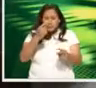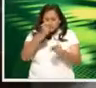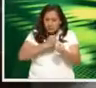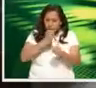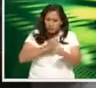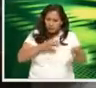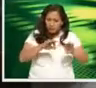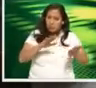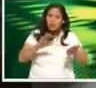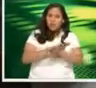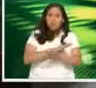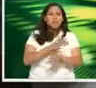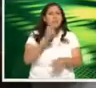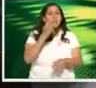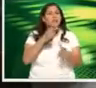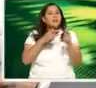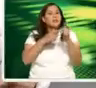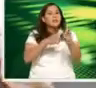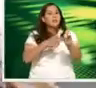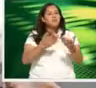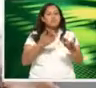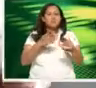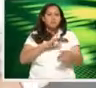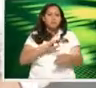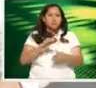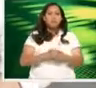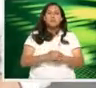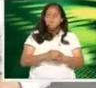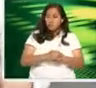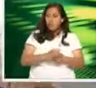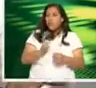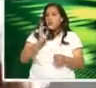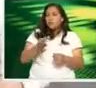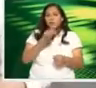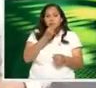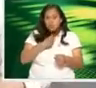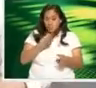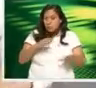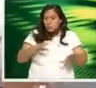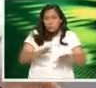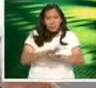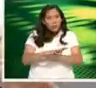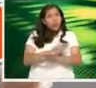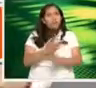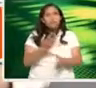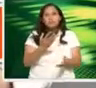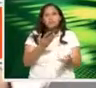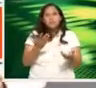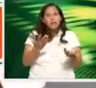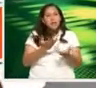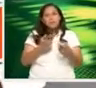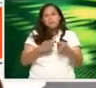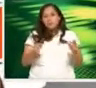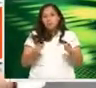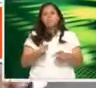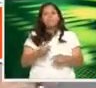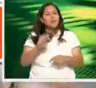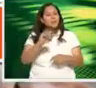y de cambiar, quizás, ¿no? Sí, de reconocer que hubo un cambio y que hay que responder de manera diferente. Ya, sí hay